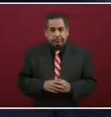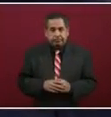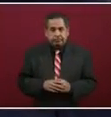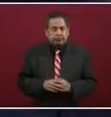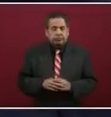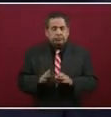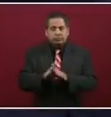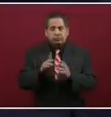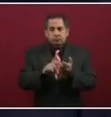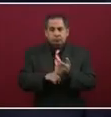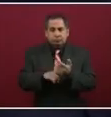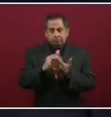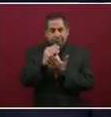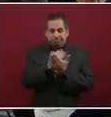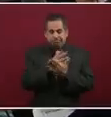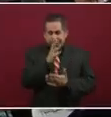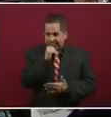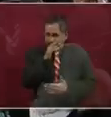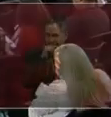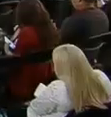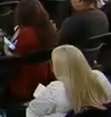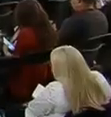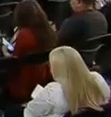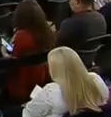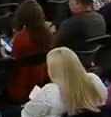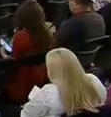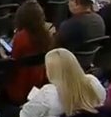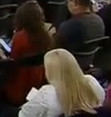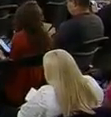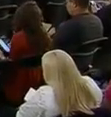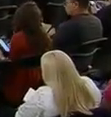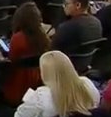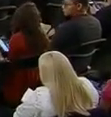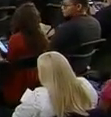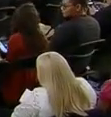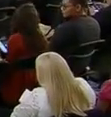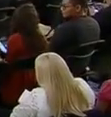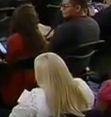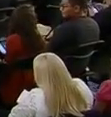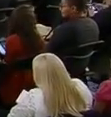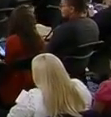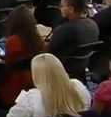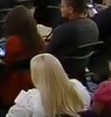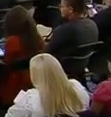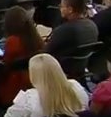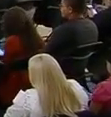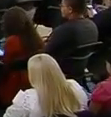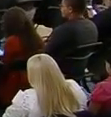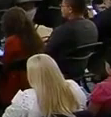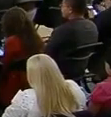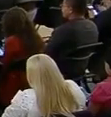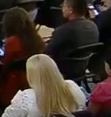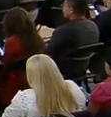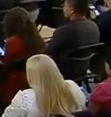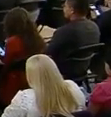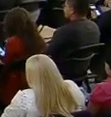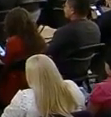han bajado los homicidios. O sea, a como